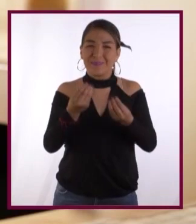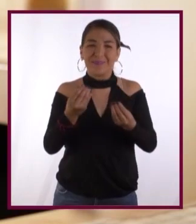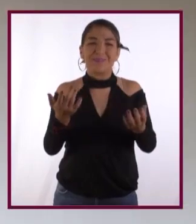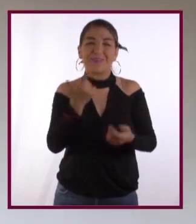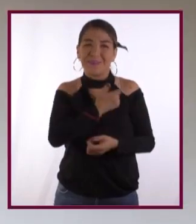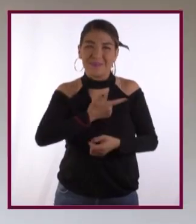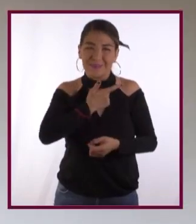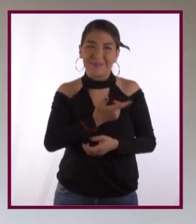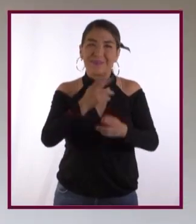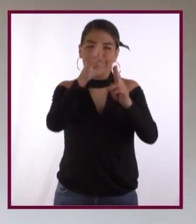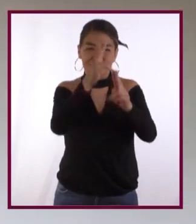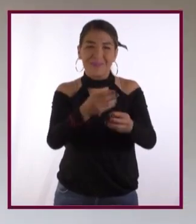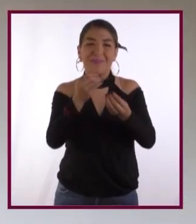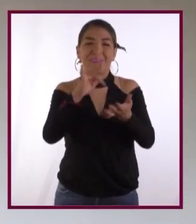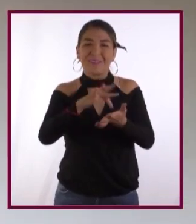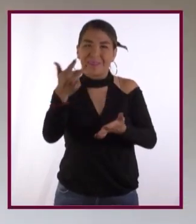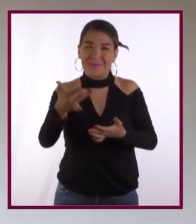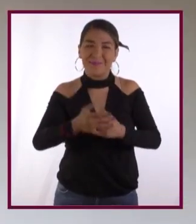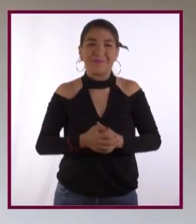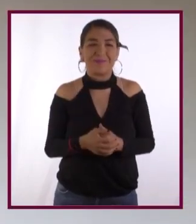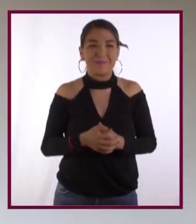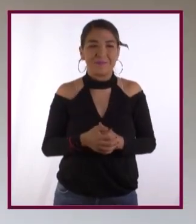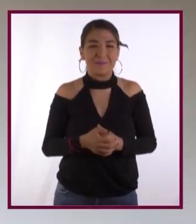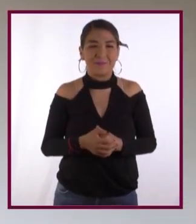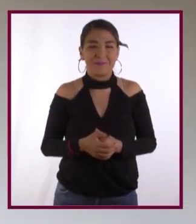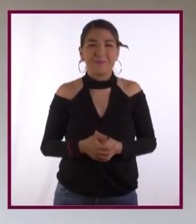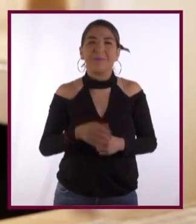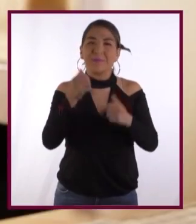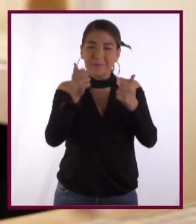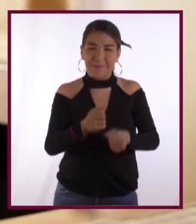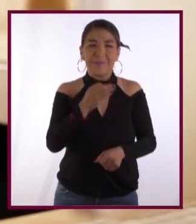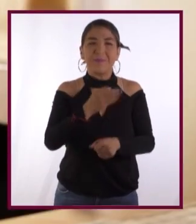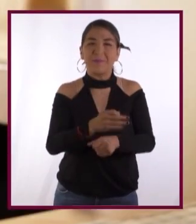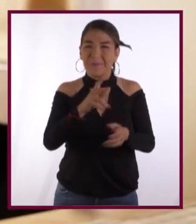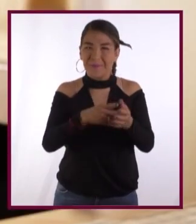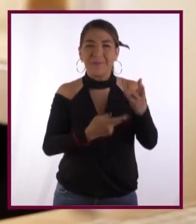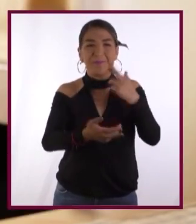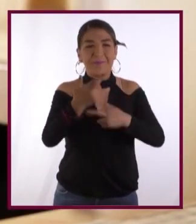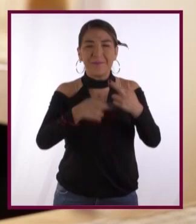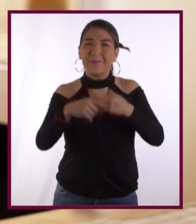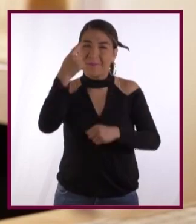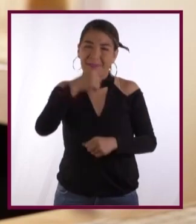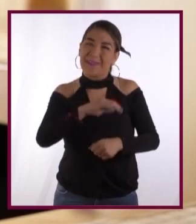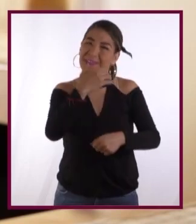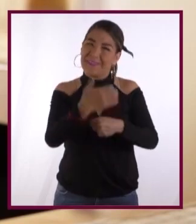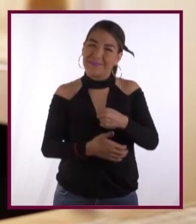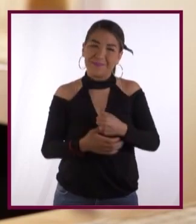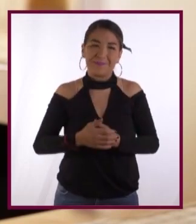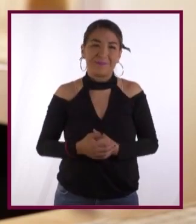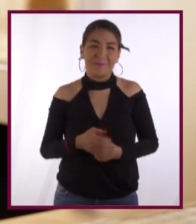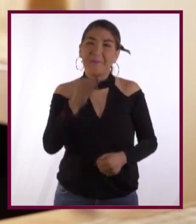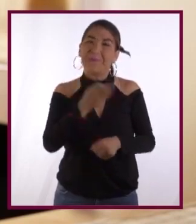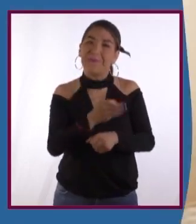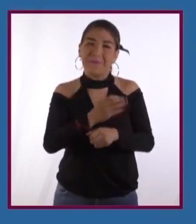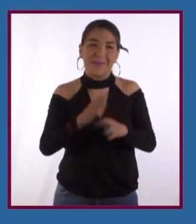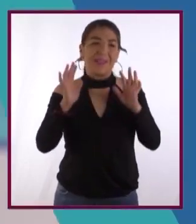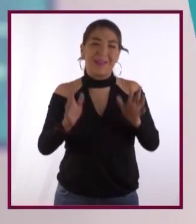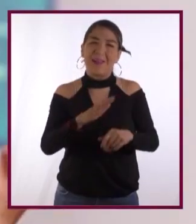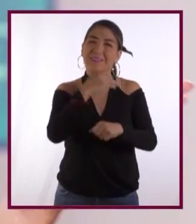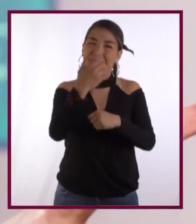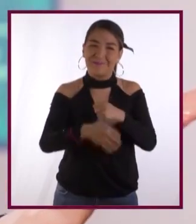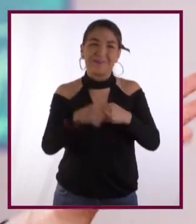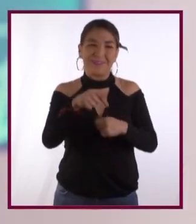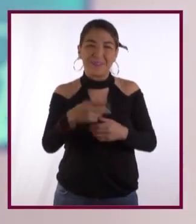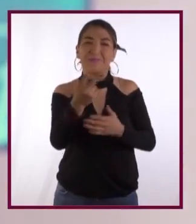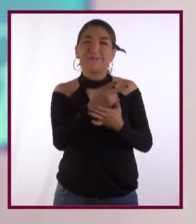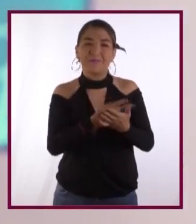invitado. Será un honor. Muchísimas gracias a ustedes. Y quédense con nosotros, volvamos al foro para despedirnos. Hemos